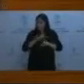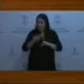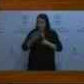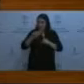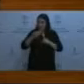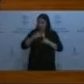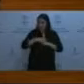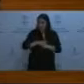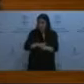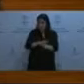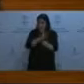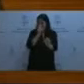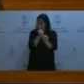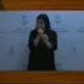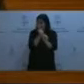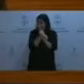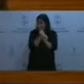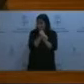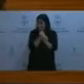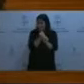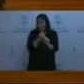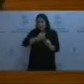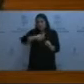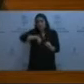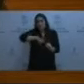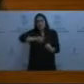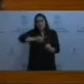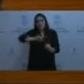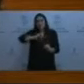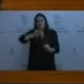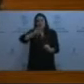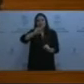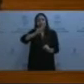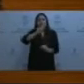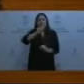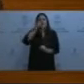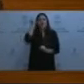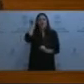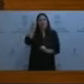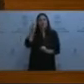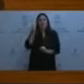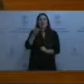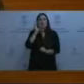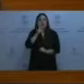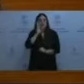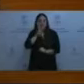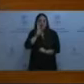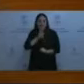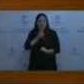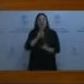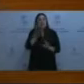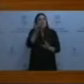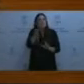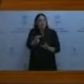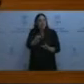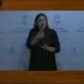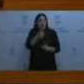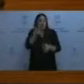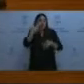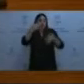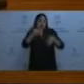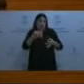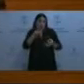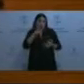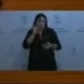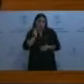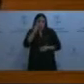aunque nosotros la llamamos prevaricación administrativa reiterada y confirmada por sentencia judicial. Señora consejera,